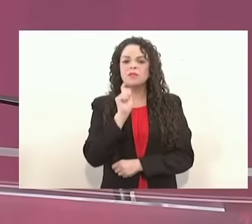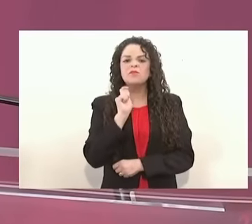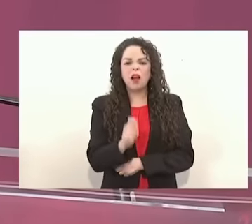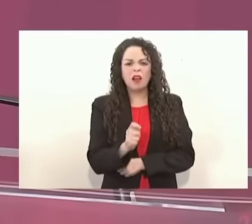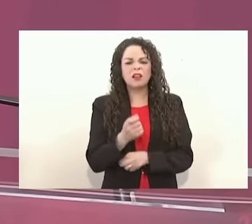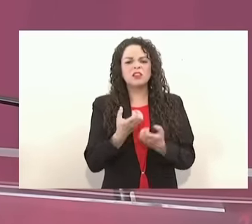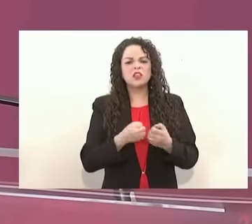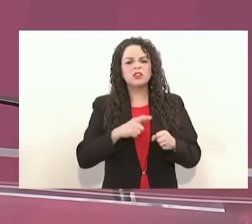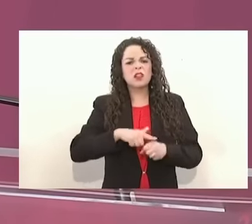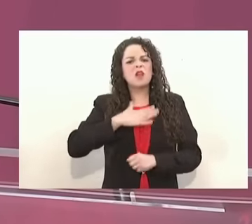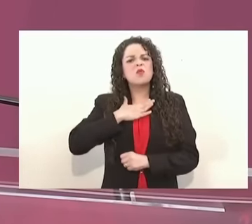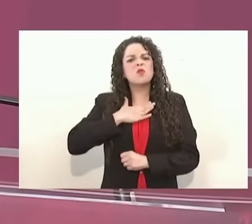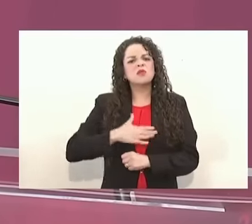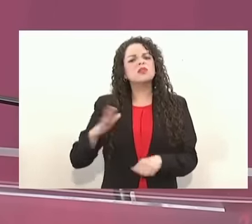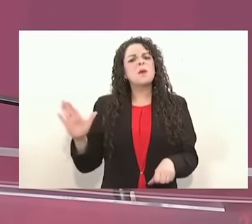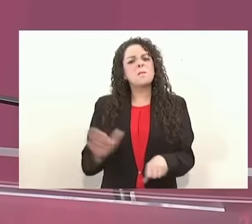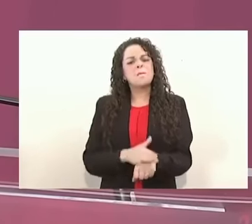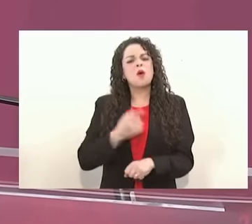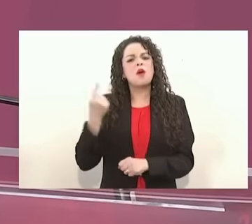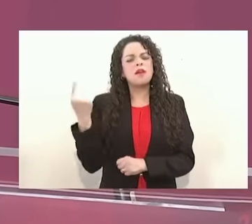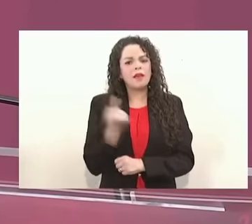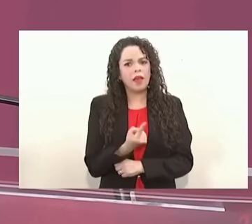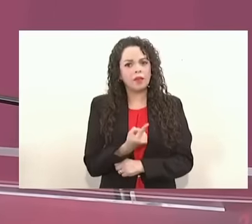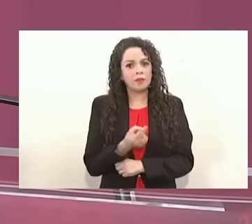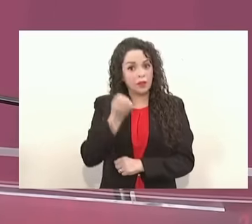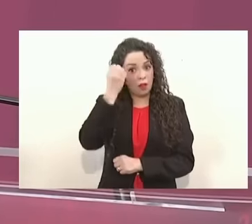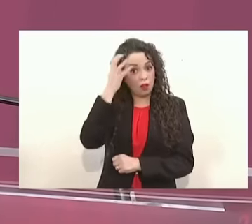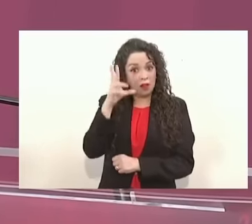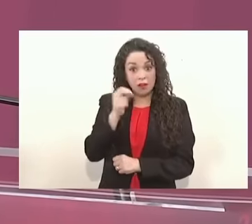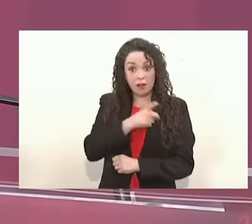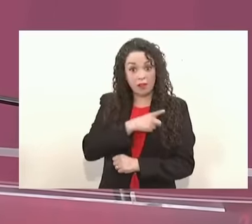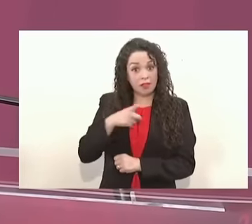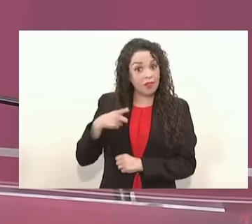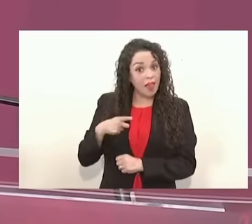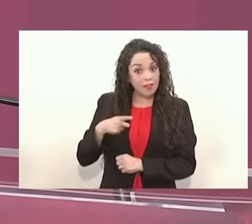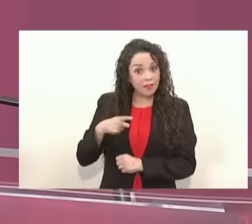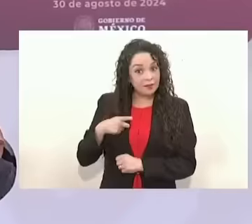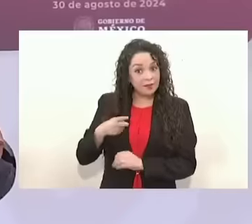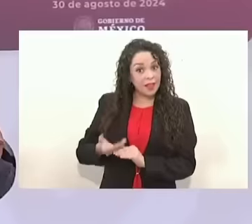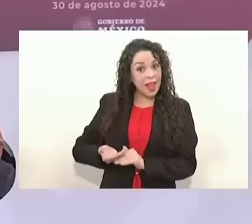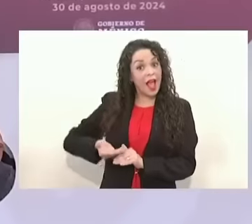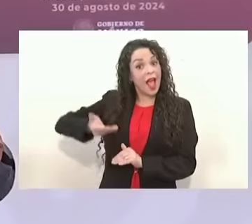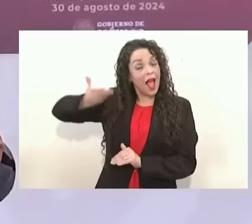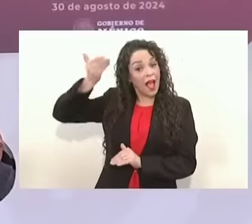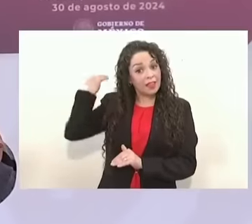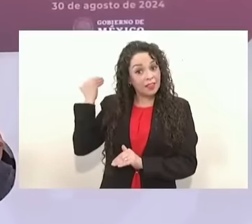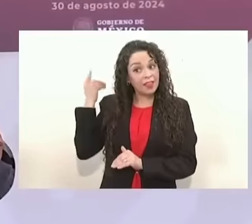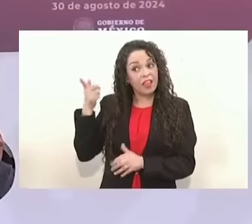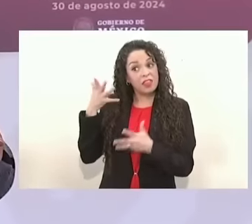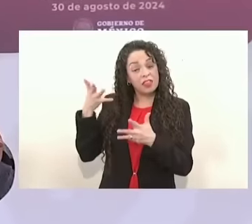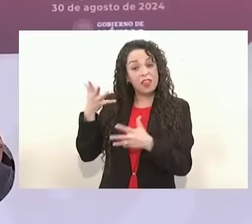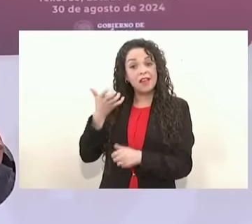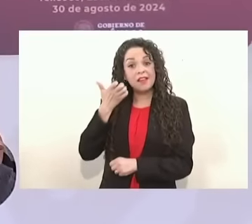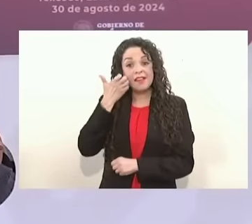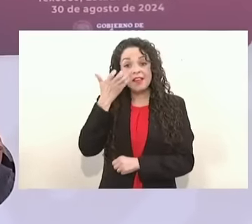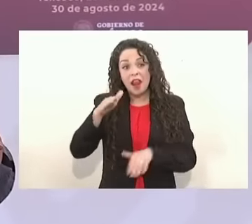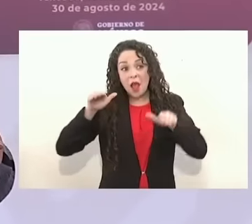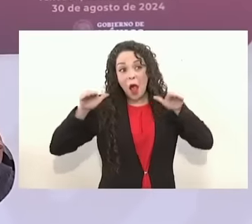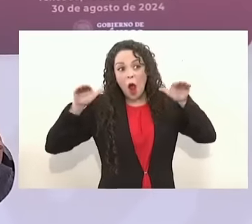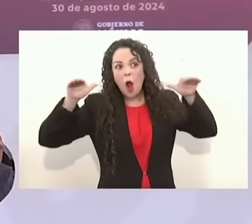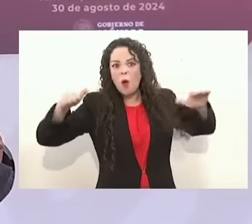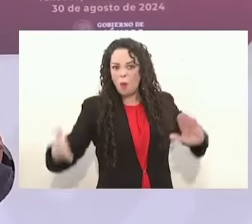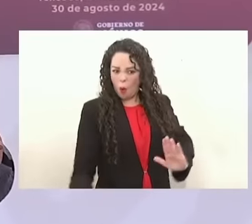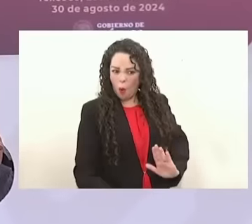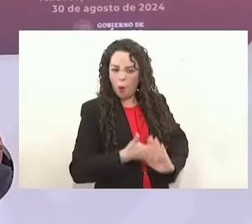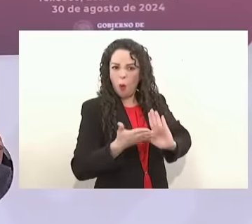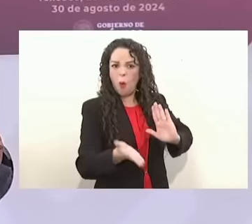se nos debe olvidar que aquí quisieron construir un aeropuerto y que por ello reprimieron para